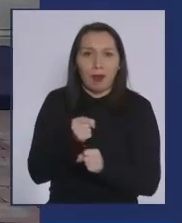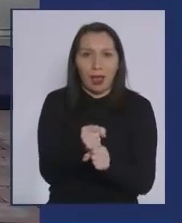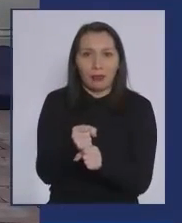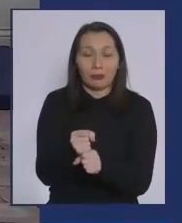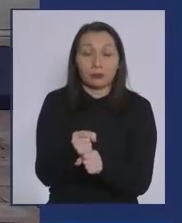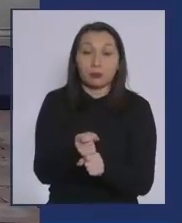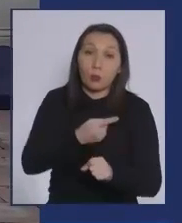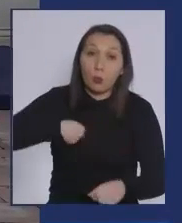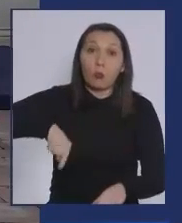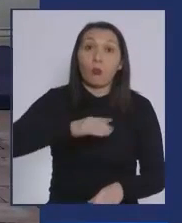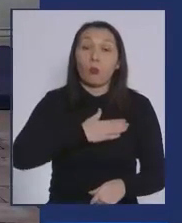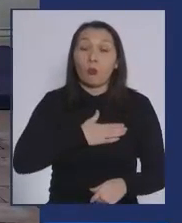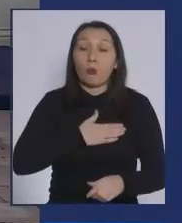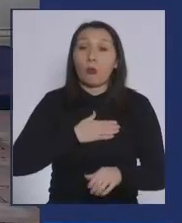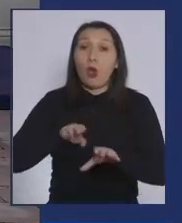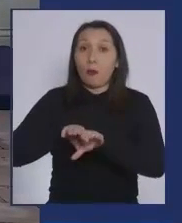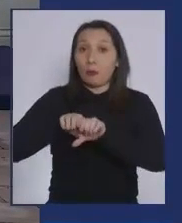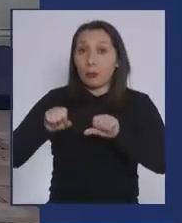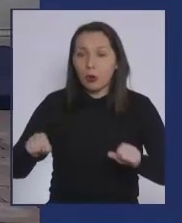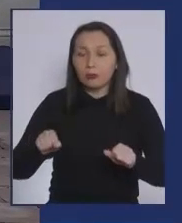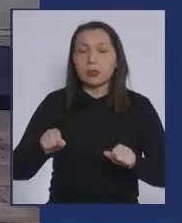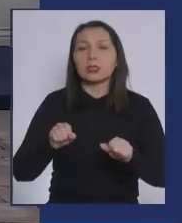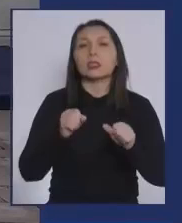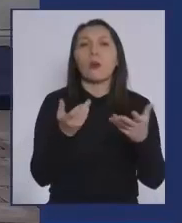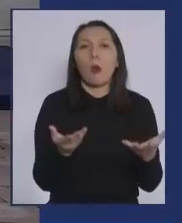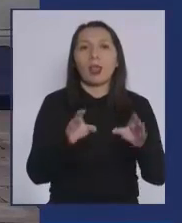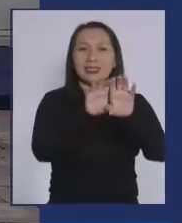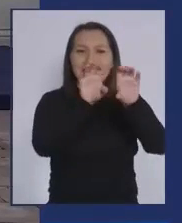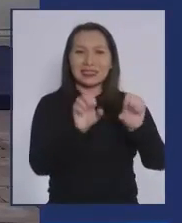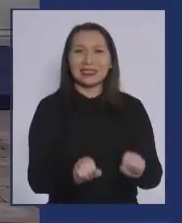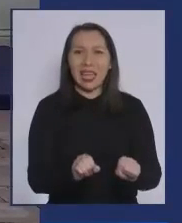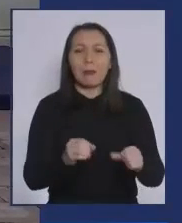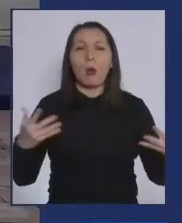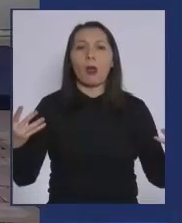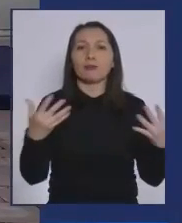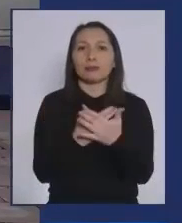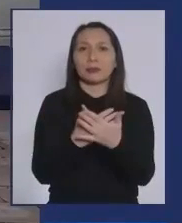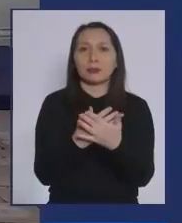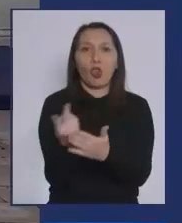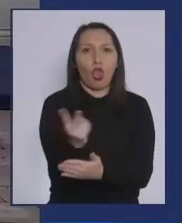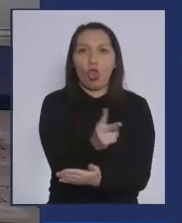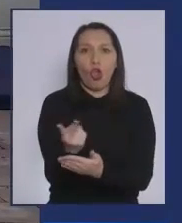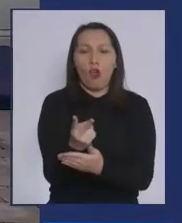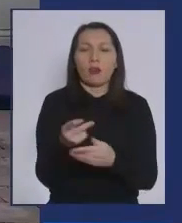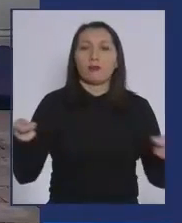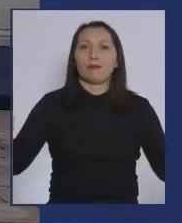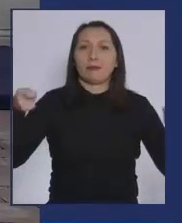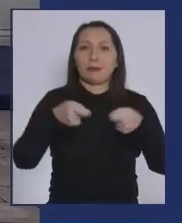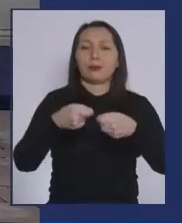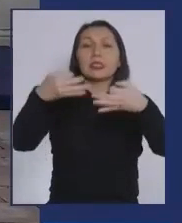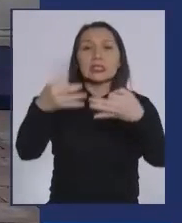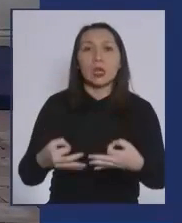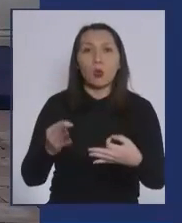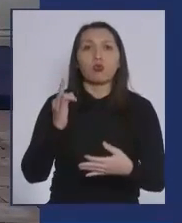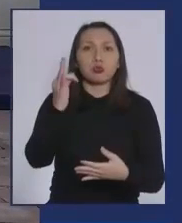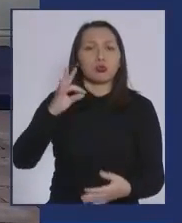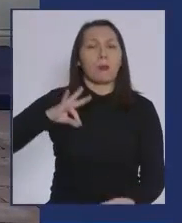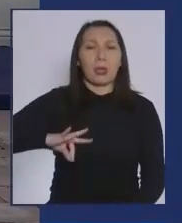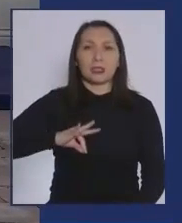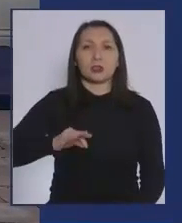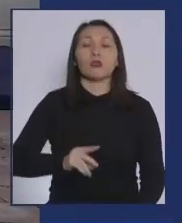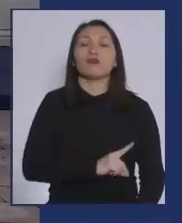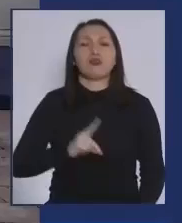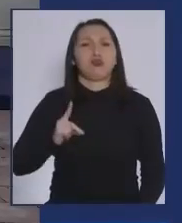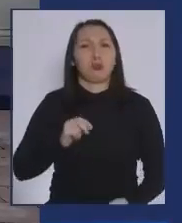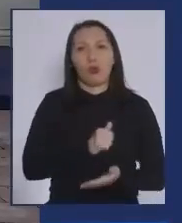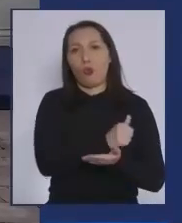nuestro compromiso es con un sistema previsional mixto que asegure pensiones dignas para